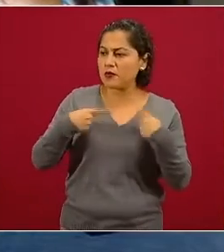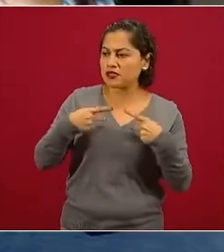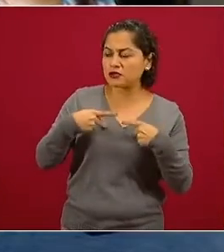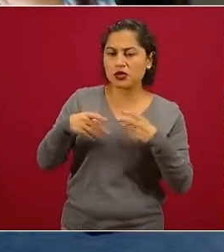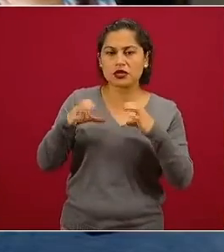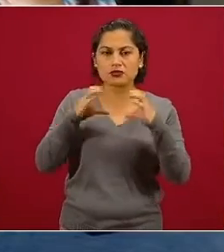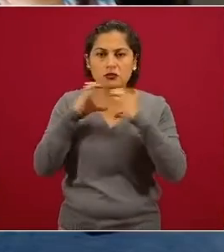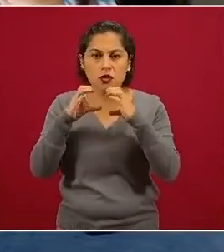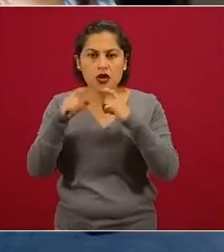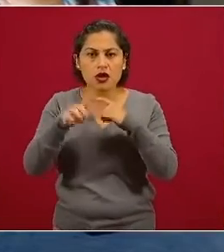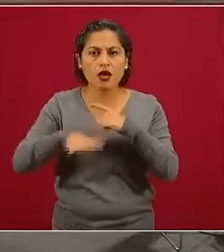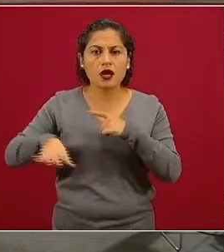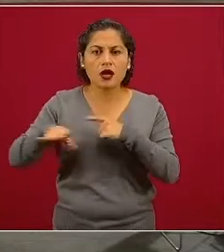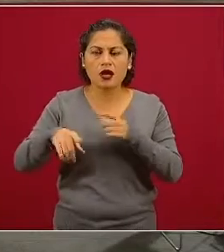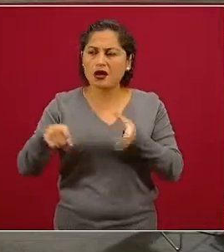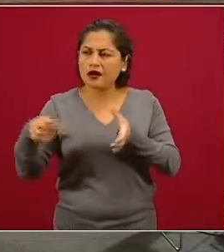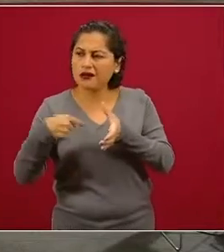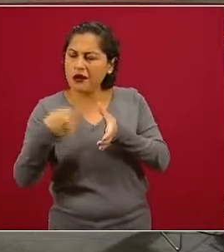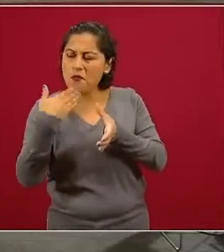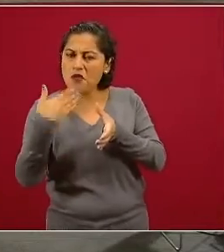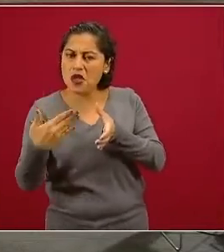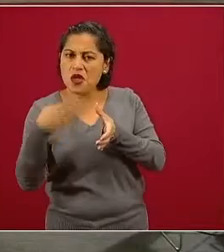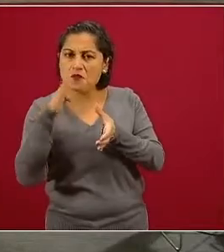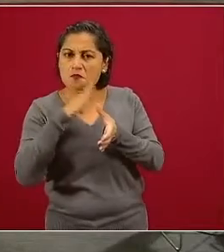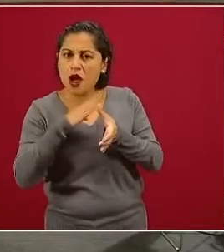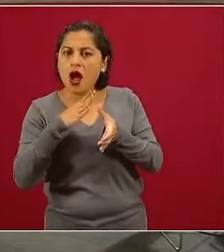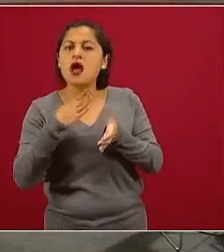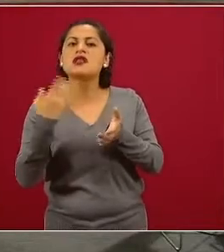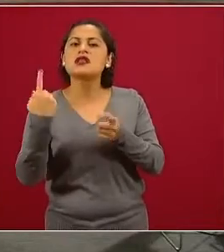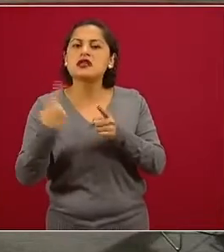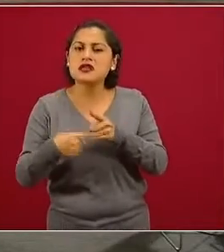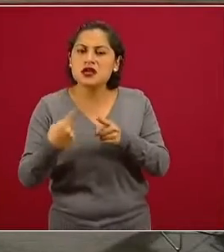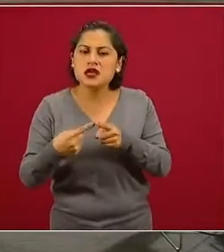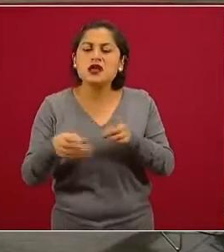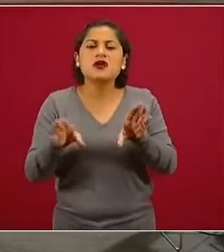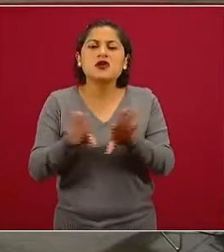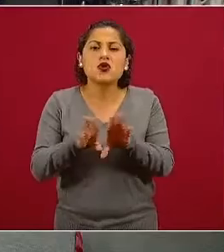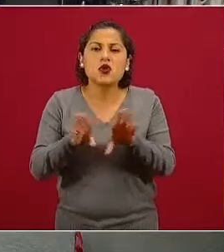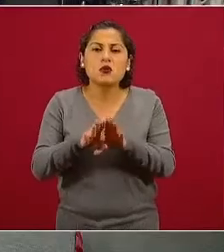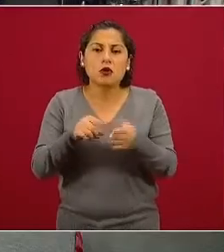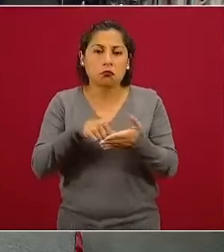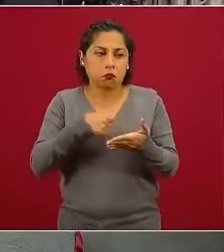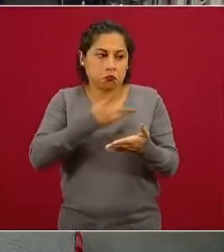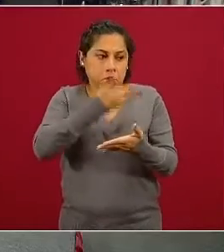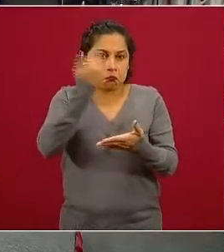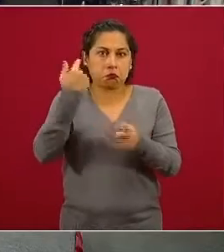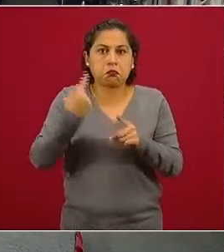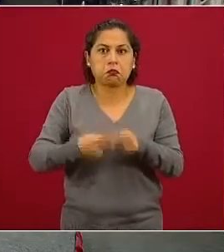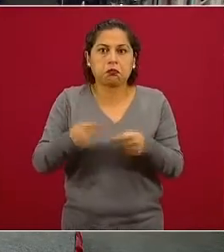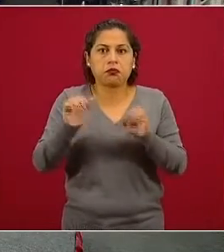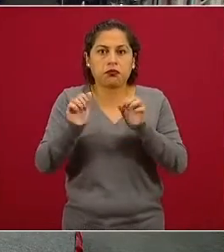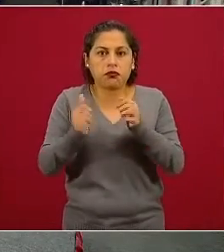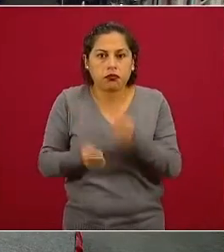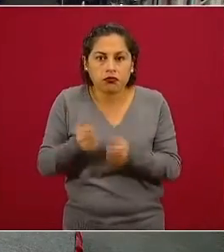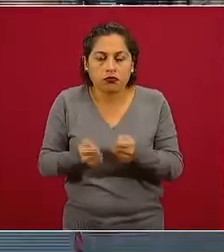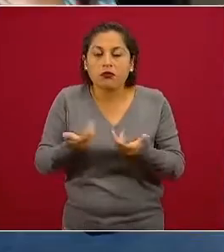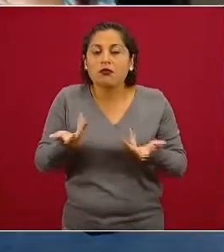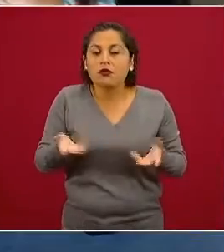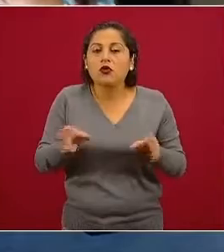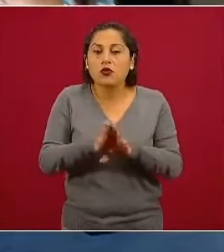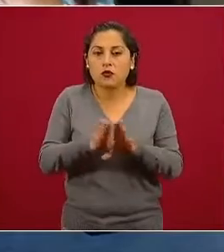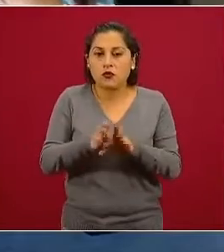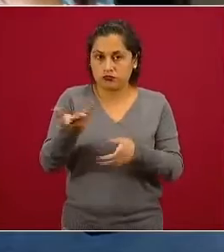el virus, que sí me llegó uno parecido ayer, les busco o vamos, ¿cómo es el